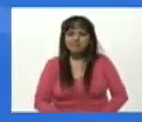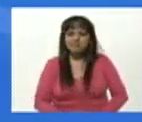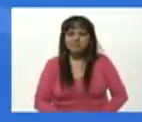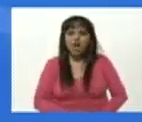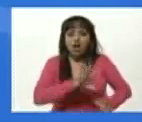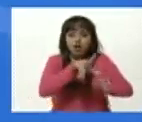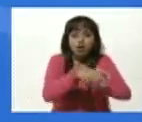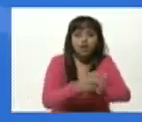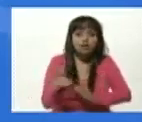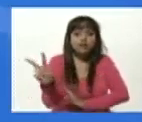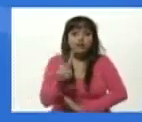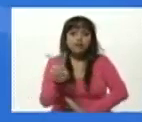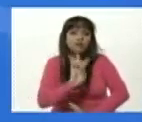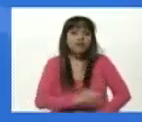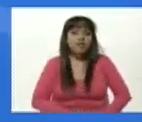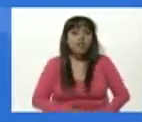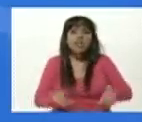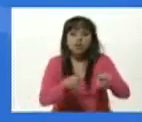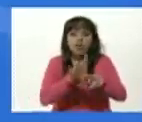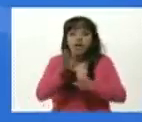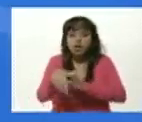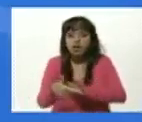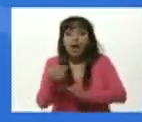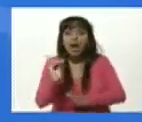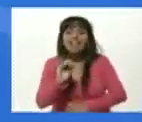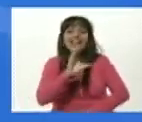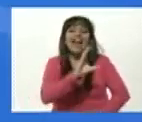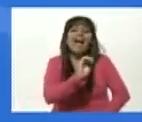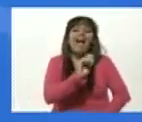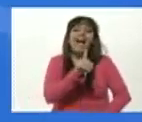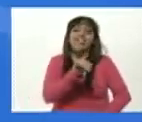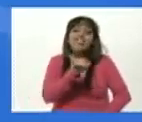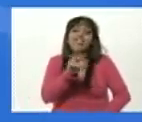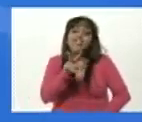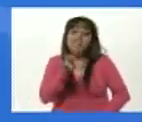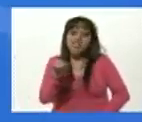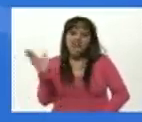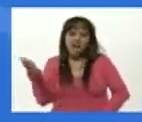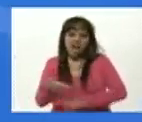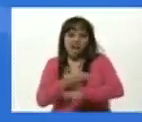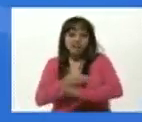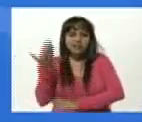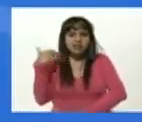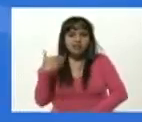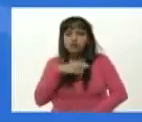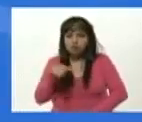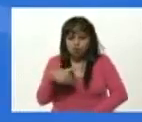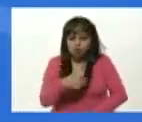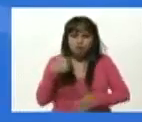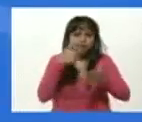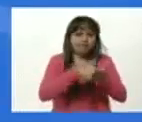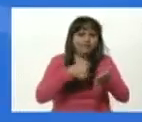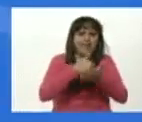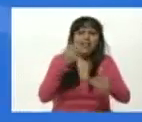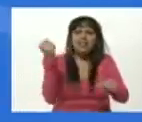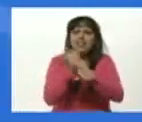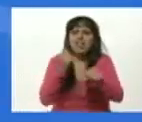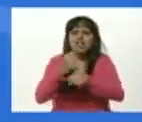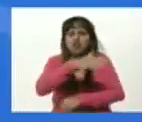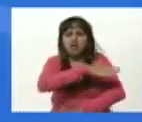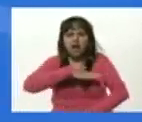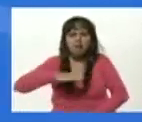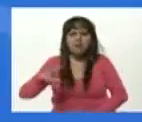Robando a Venezuela, como la robó cuando existía Cadivi. Pero nosotros somos los tercos del campo venezolano y